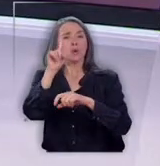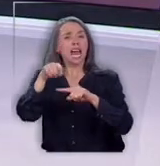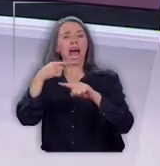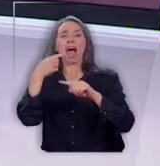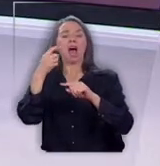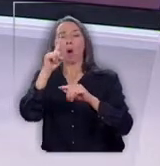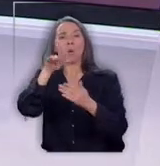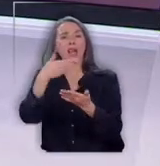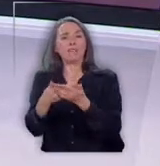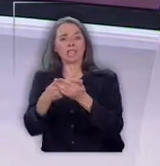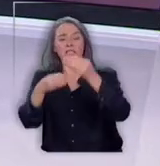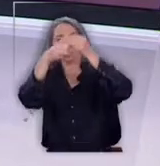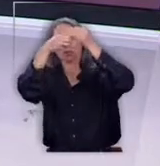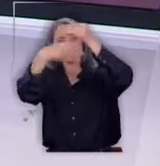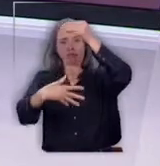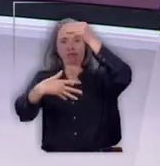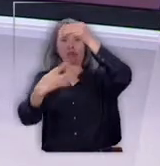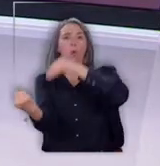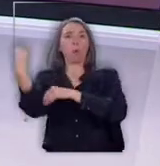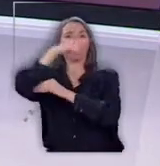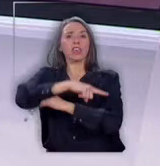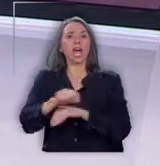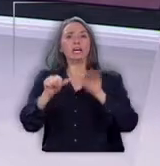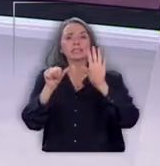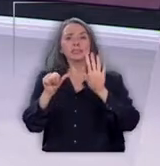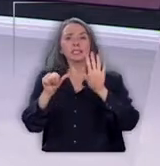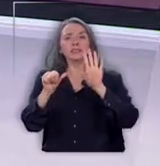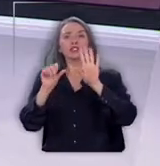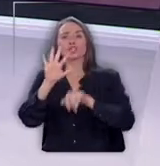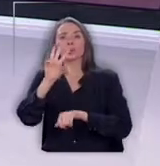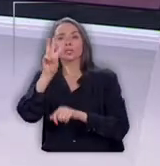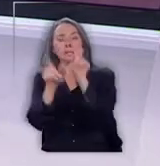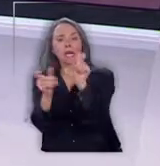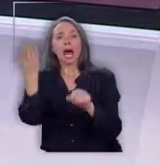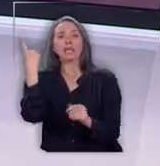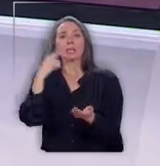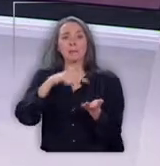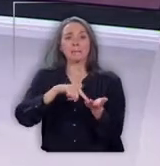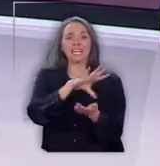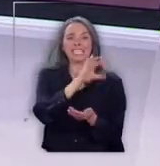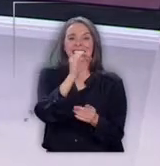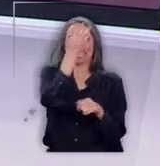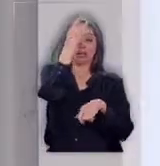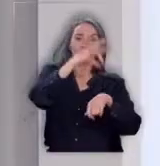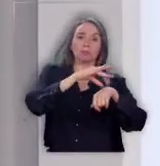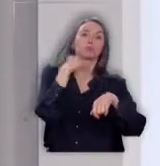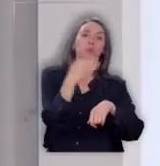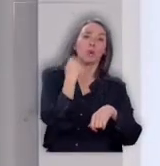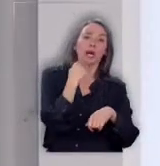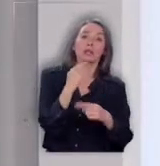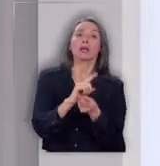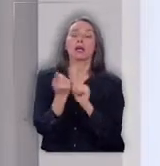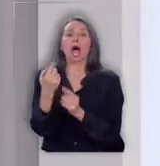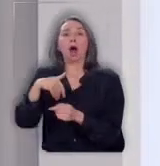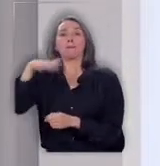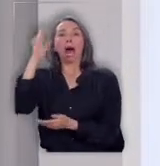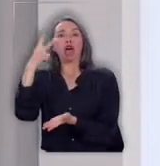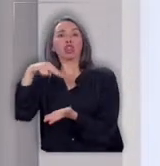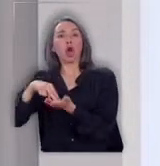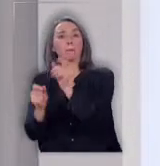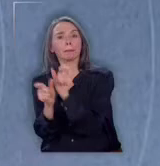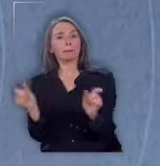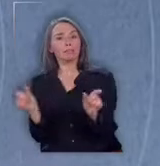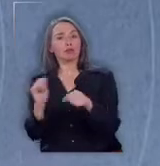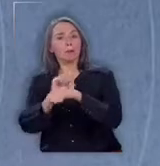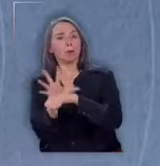día se agregan 653 casos nuevos pasamos de tener 10000 y algo a 2000 y fracción primero que nada